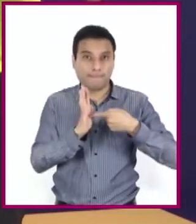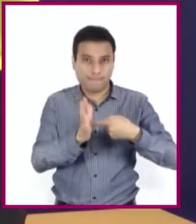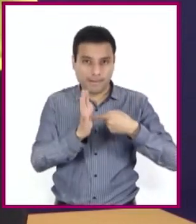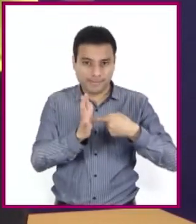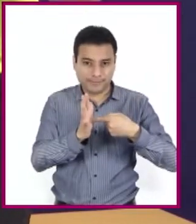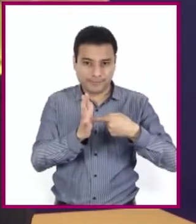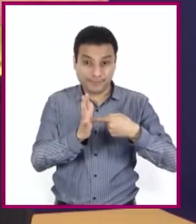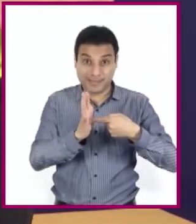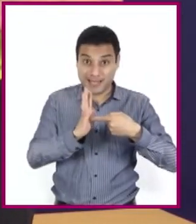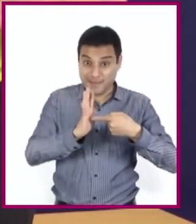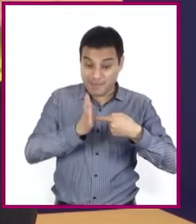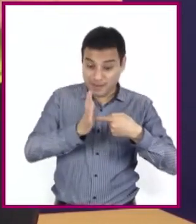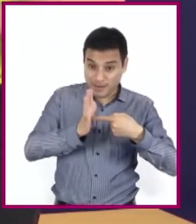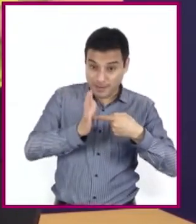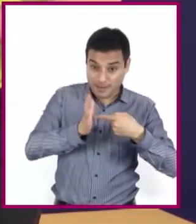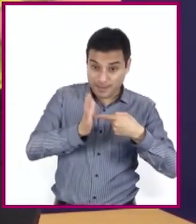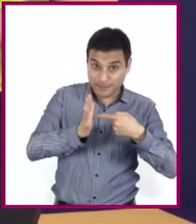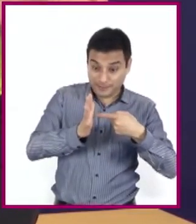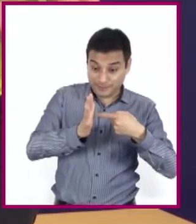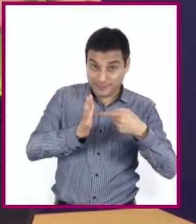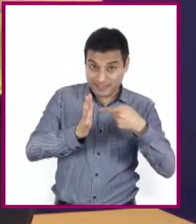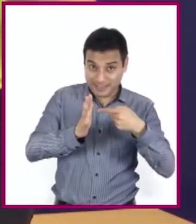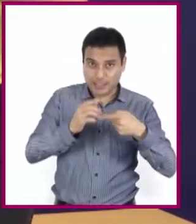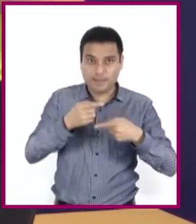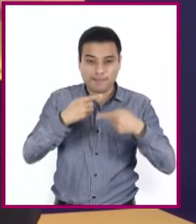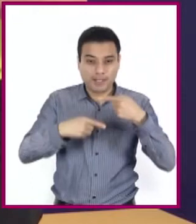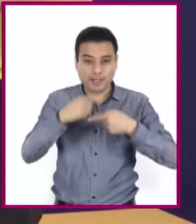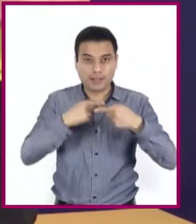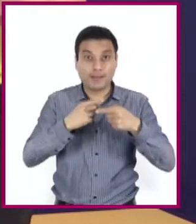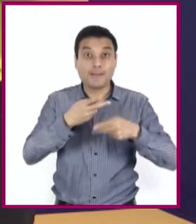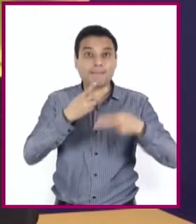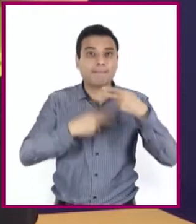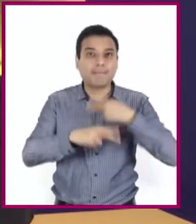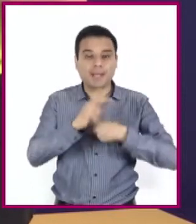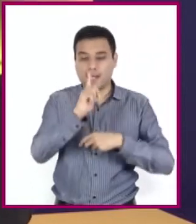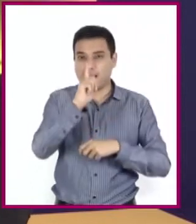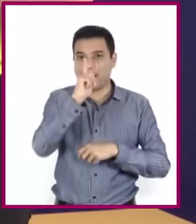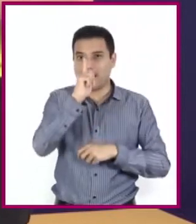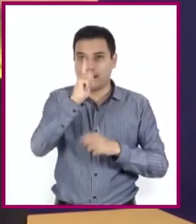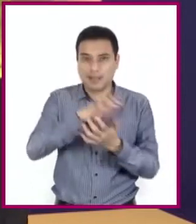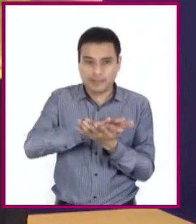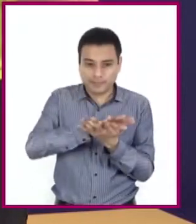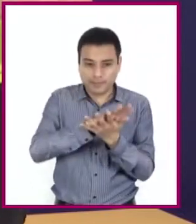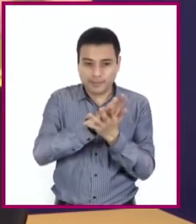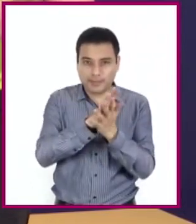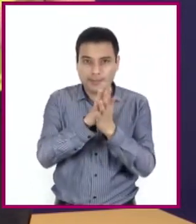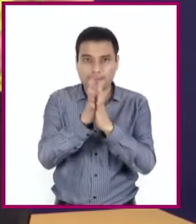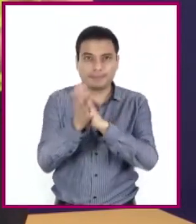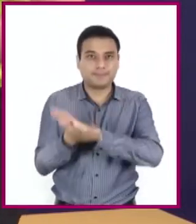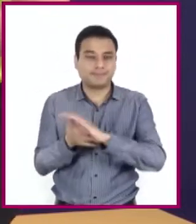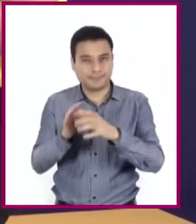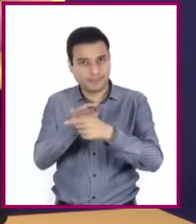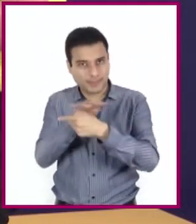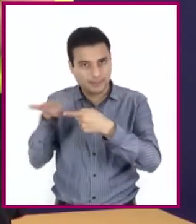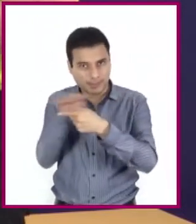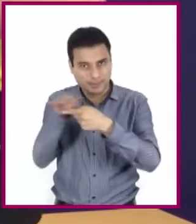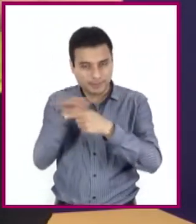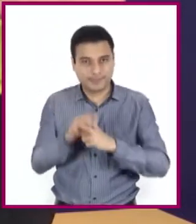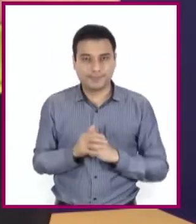este movimiento el que genera electricidad por medio de un alternador que transforma energía mecánica en eléctrica?